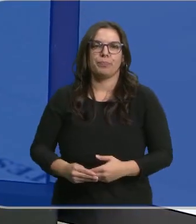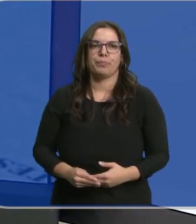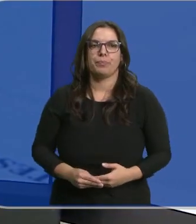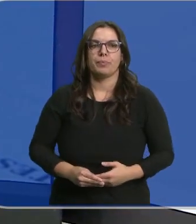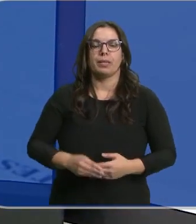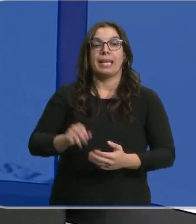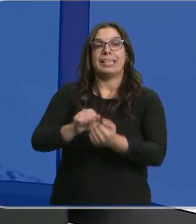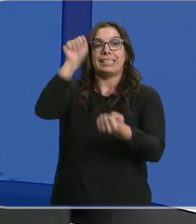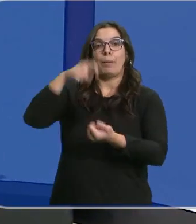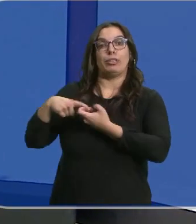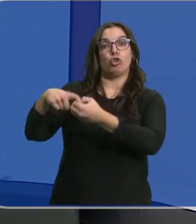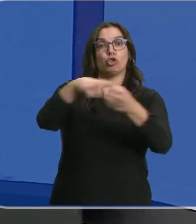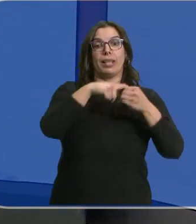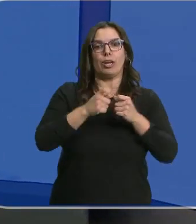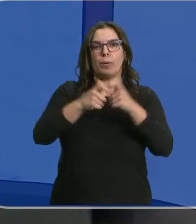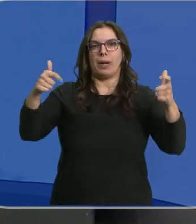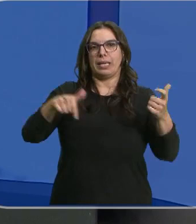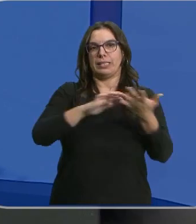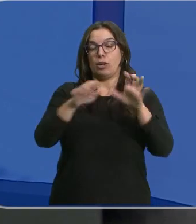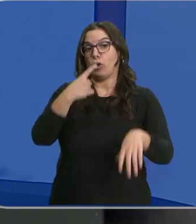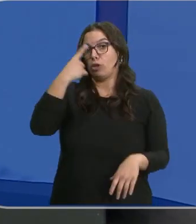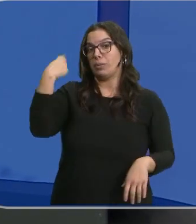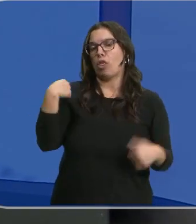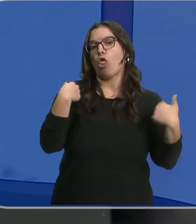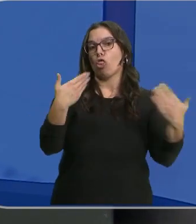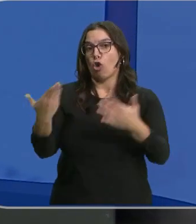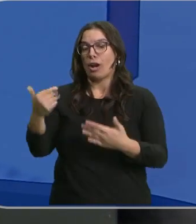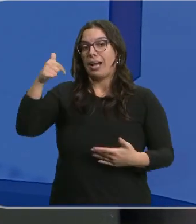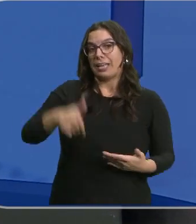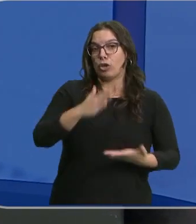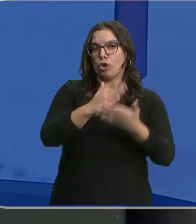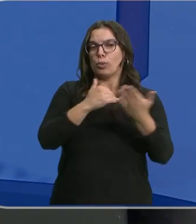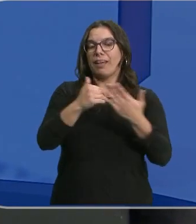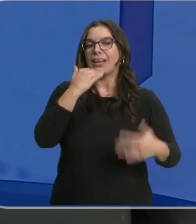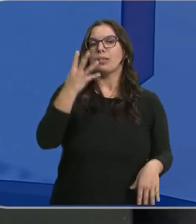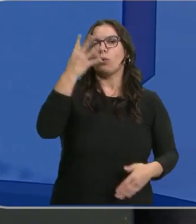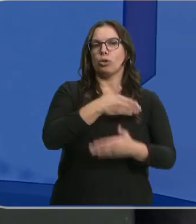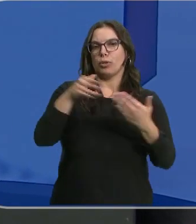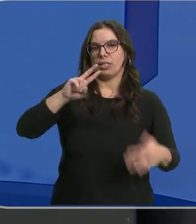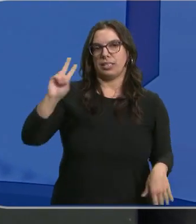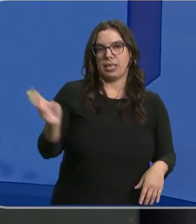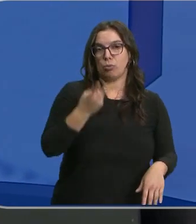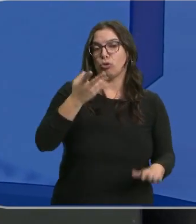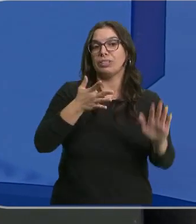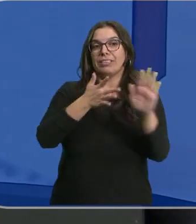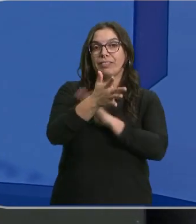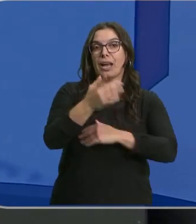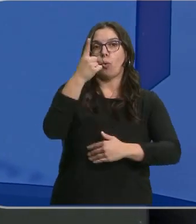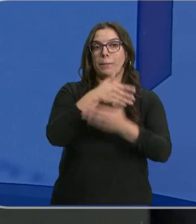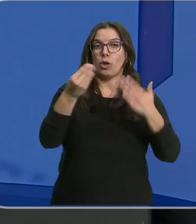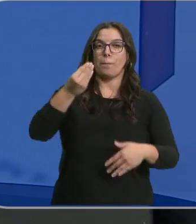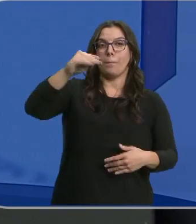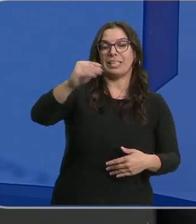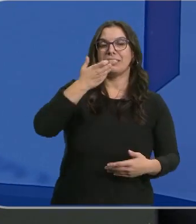número de testamentos solidarios en Castilla y León. Solo el año pasado se donaron en nuestra comunidad cerca de 4 millones de euros. Esto es prácticamente un millón